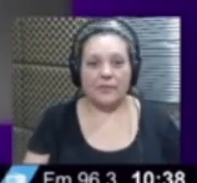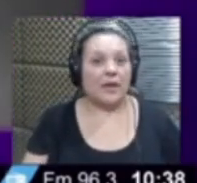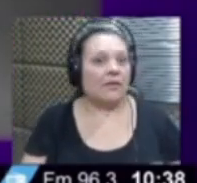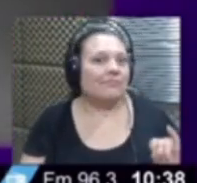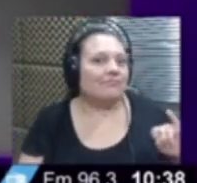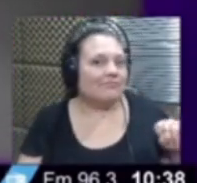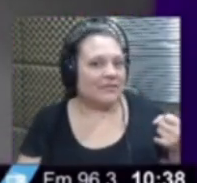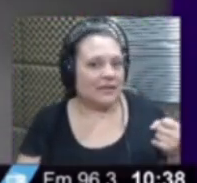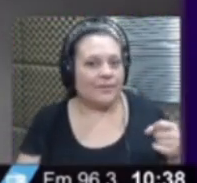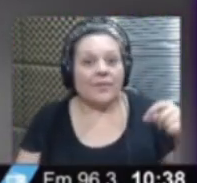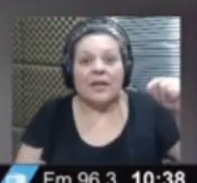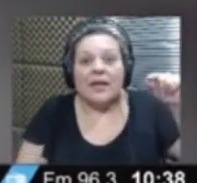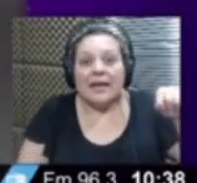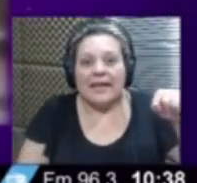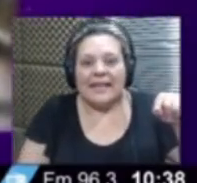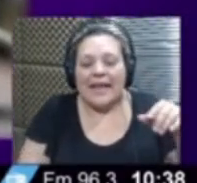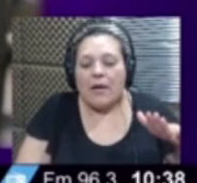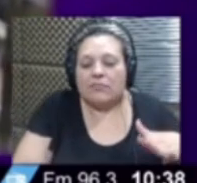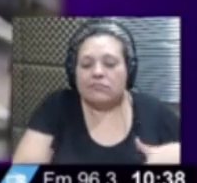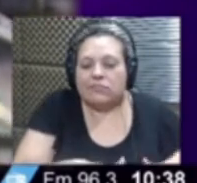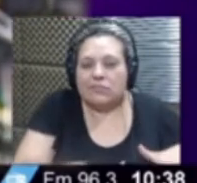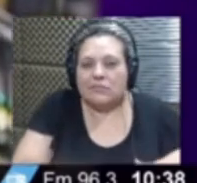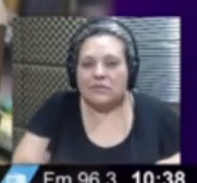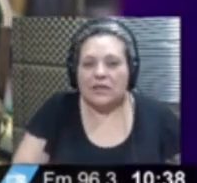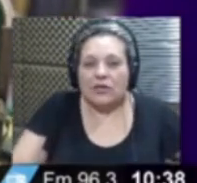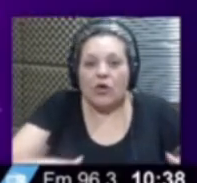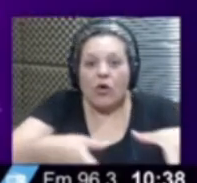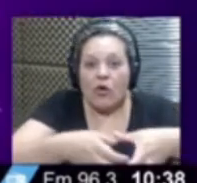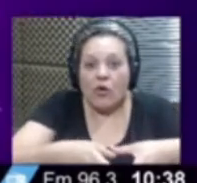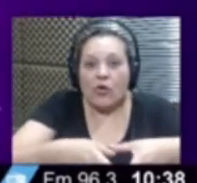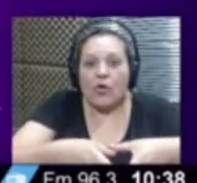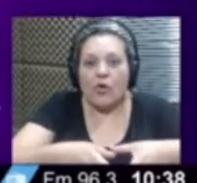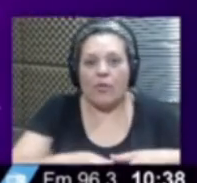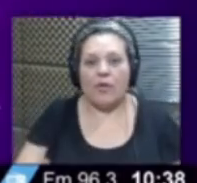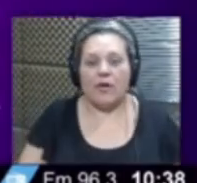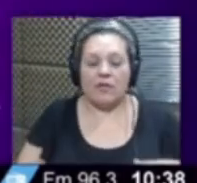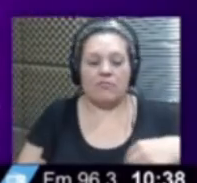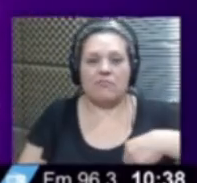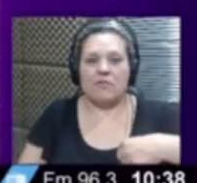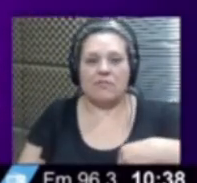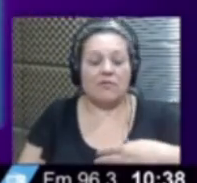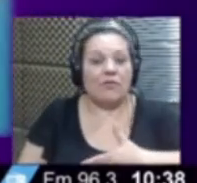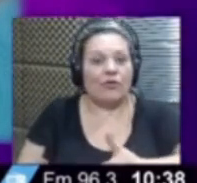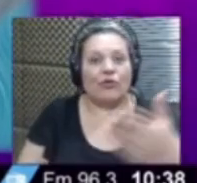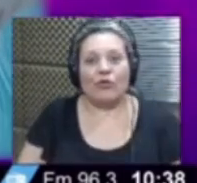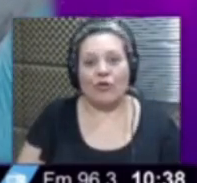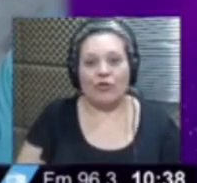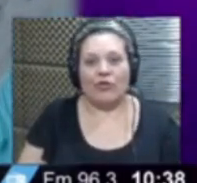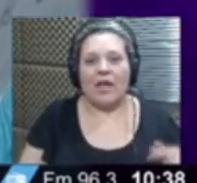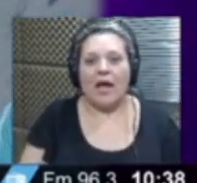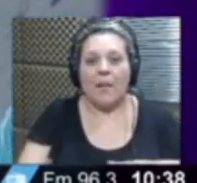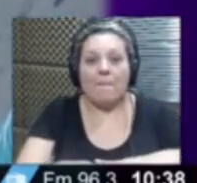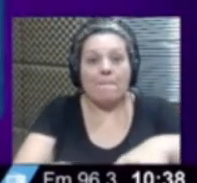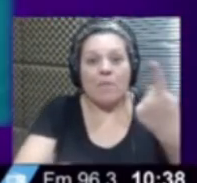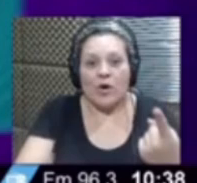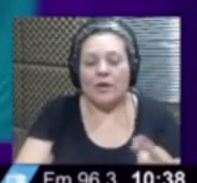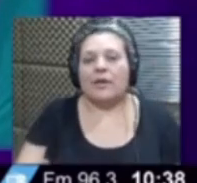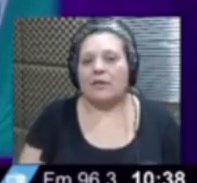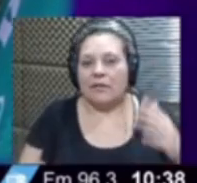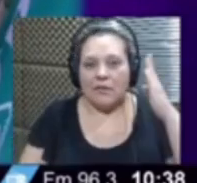es una ideología, una corriente de pensamiento, es un movimiento social, es un movimiento político,